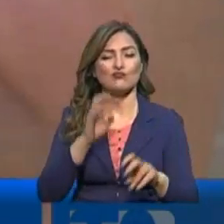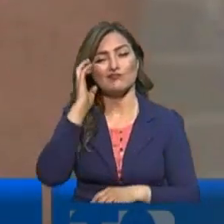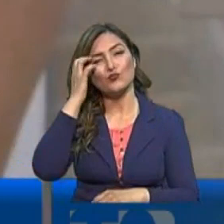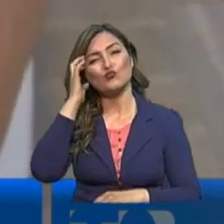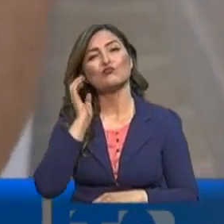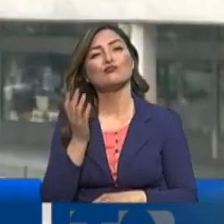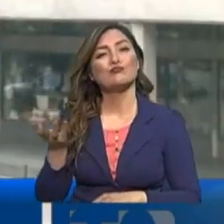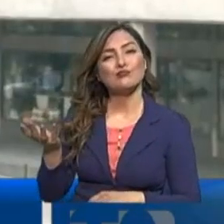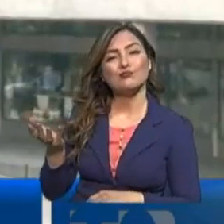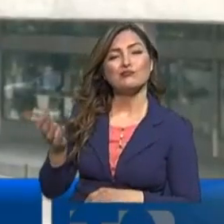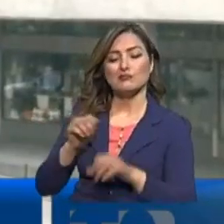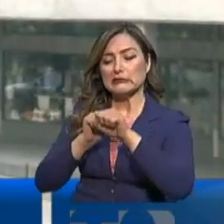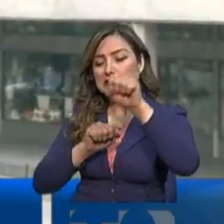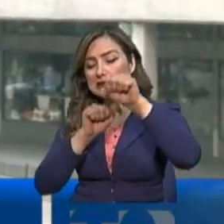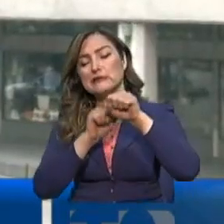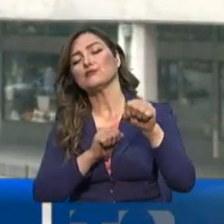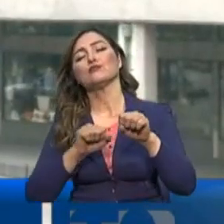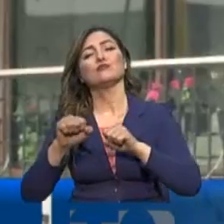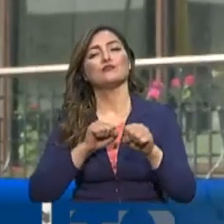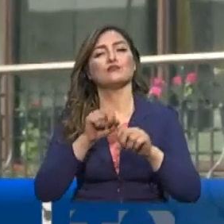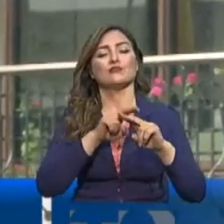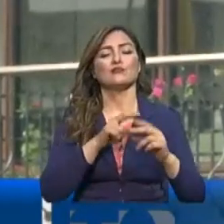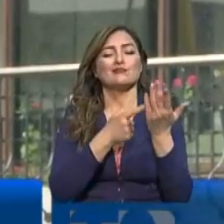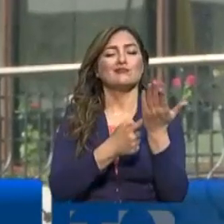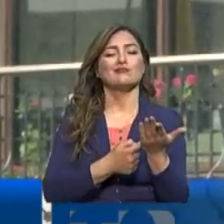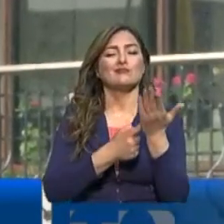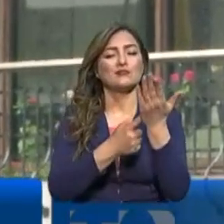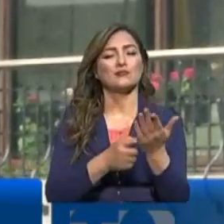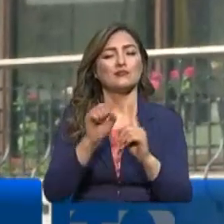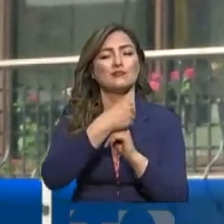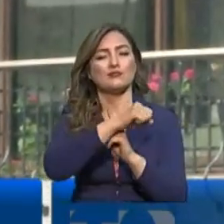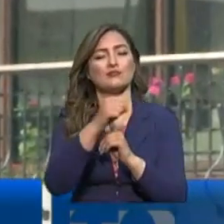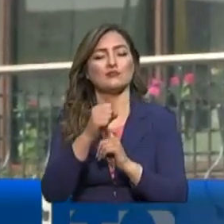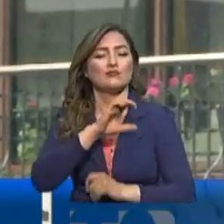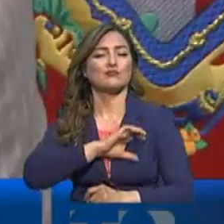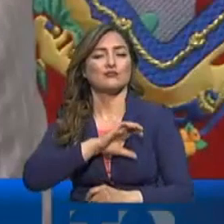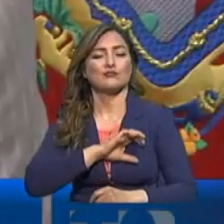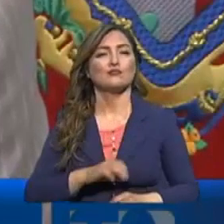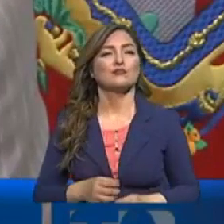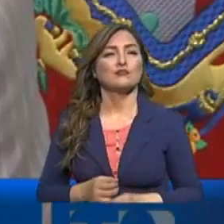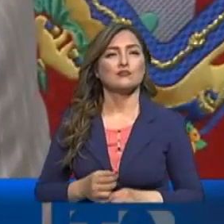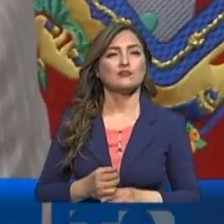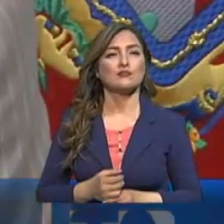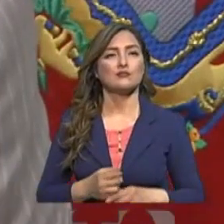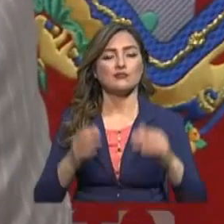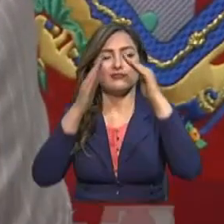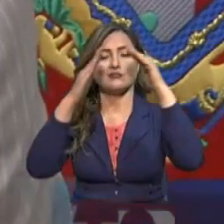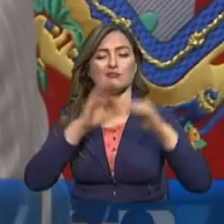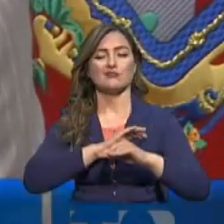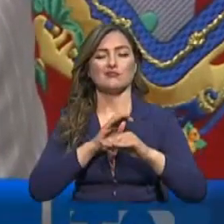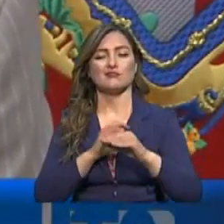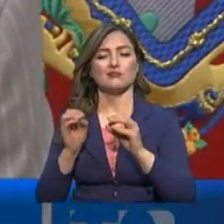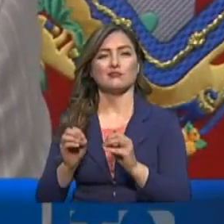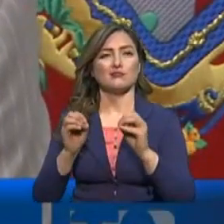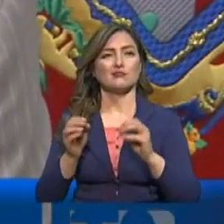preocupa y que se ha encontrado después de realizar un breve análisis a la situación del municipio. Poner la casa en orden después de una